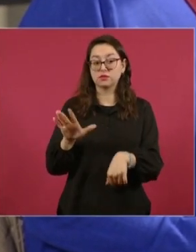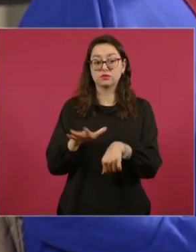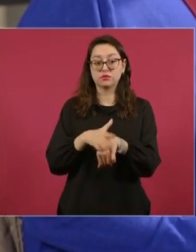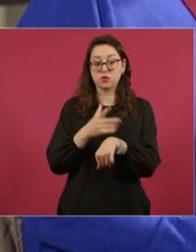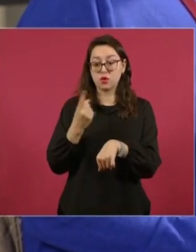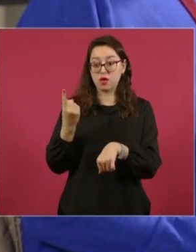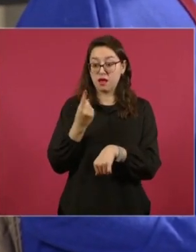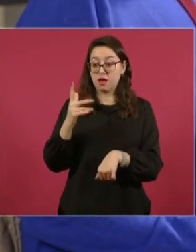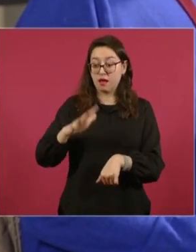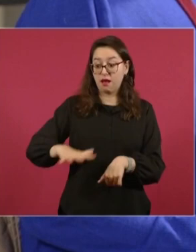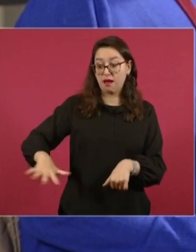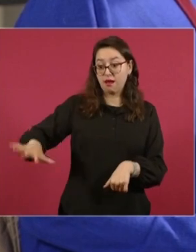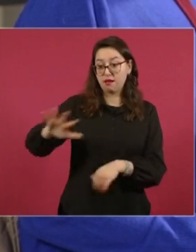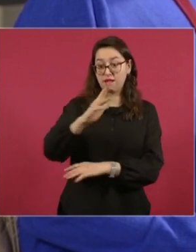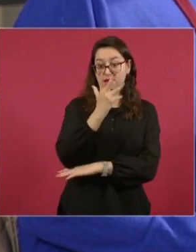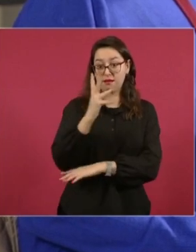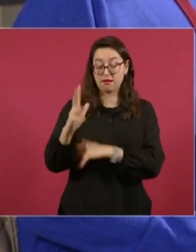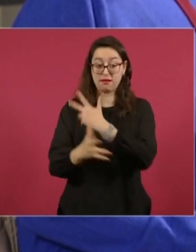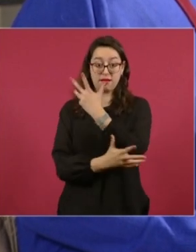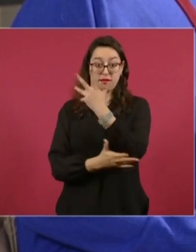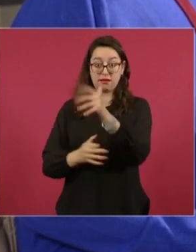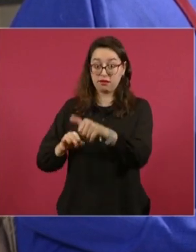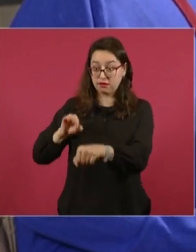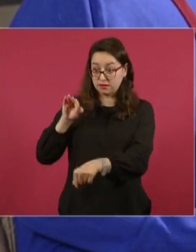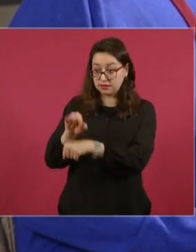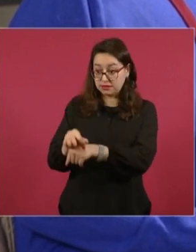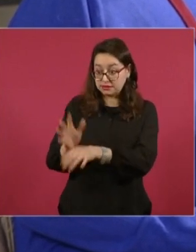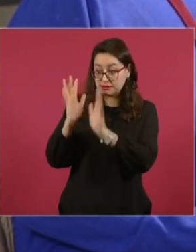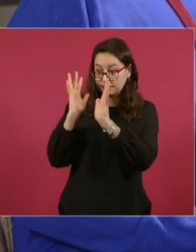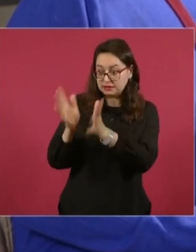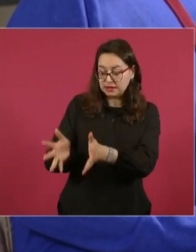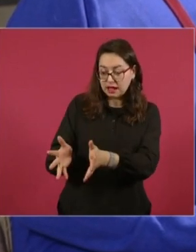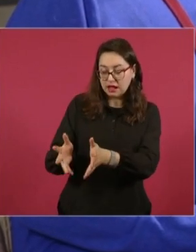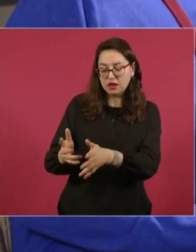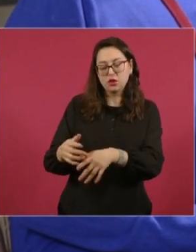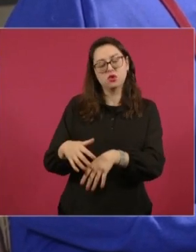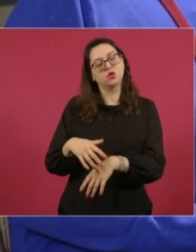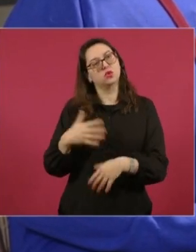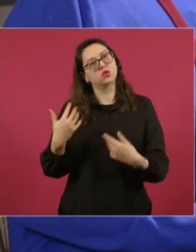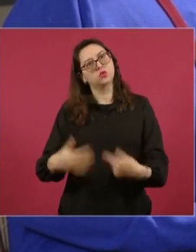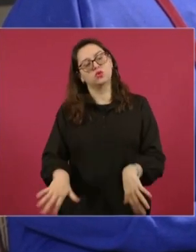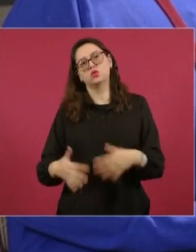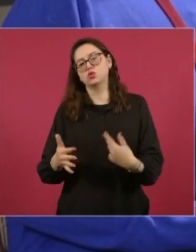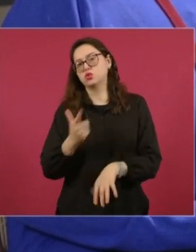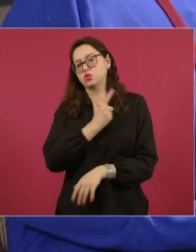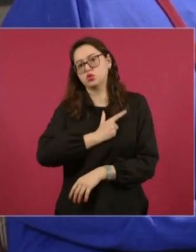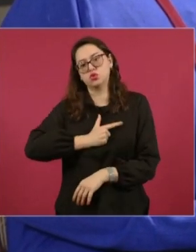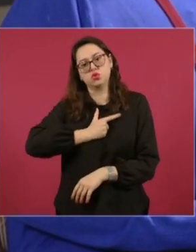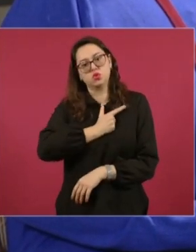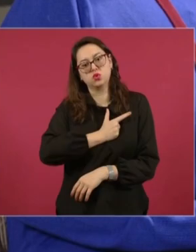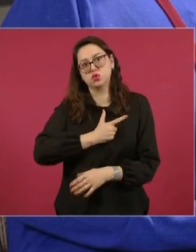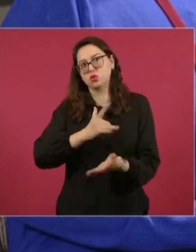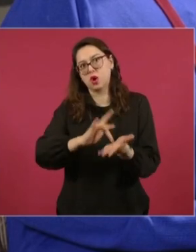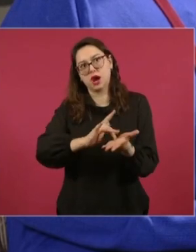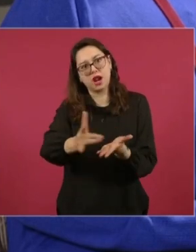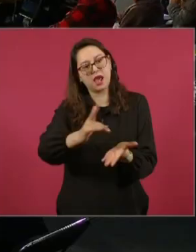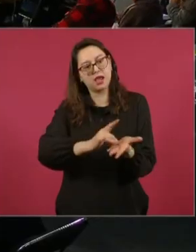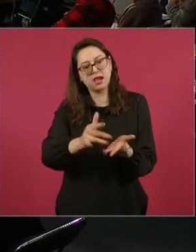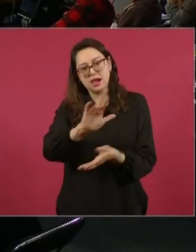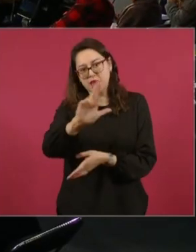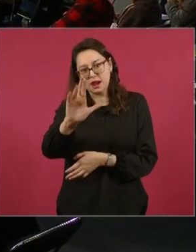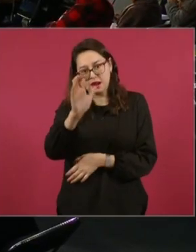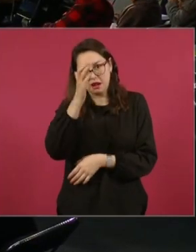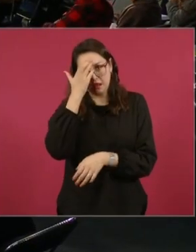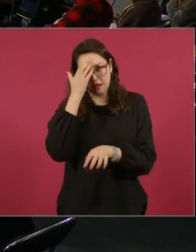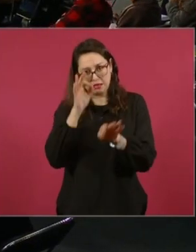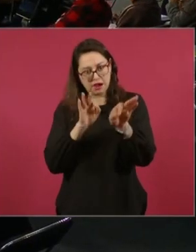hace mucho tiempo. Reconocer el trabajo que ha hecho en la zona, las reuniones de trabajo que ha hecho en Puerto Vallarta, en Jalisco,